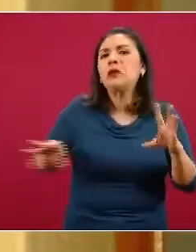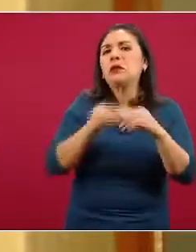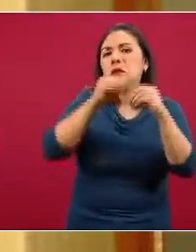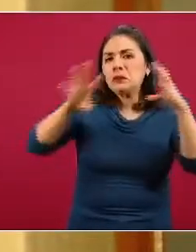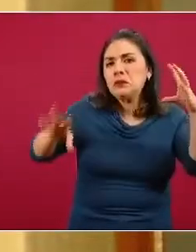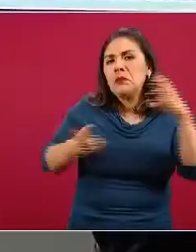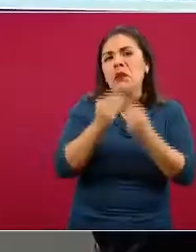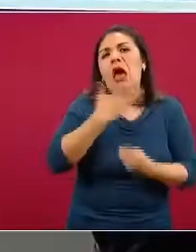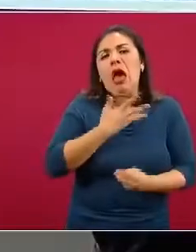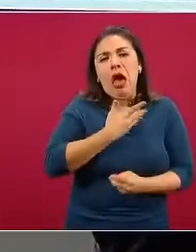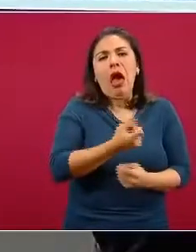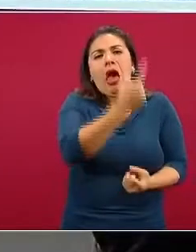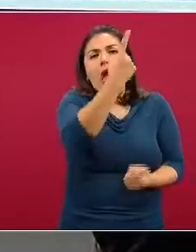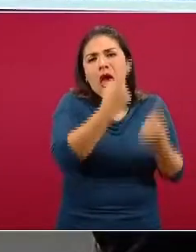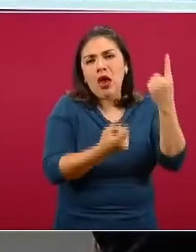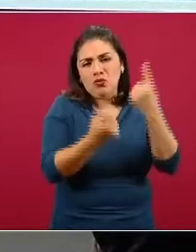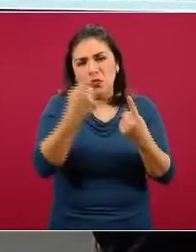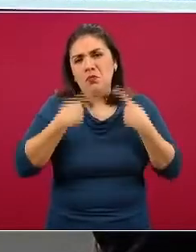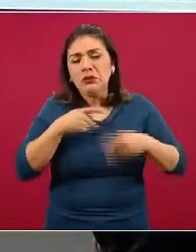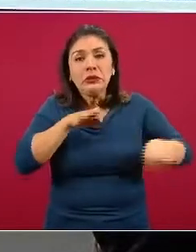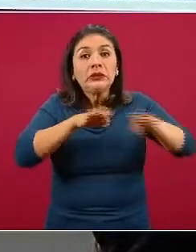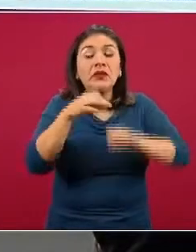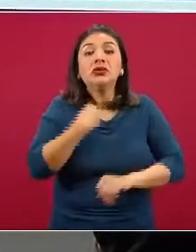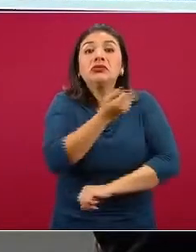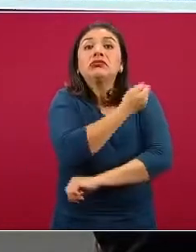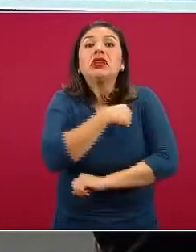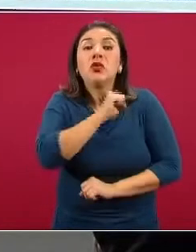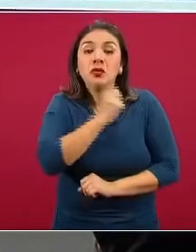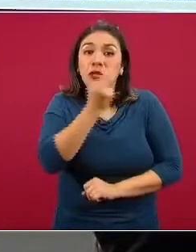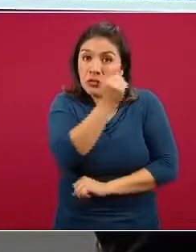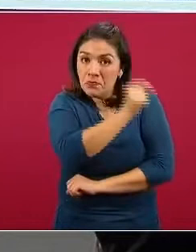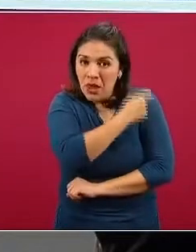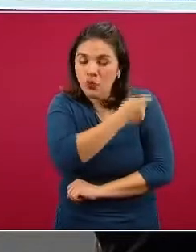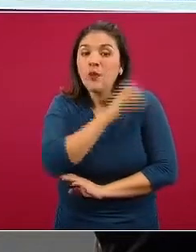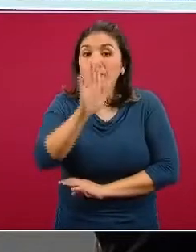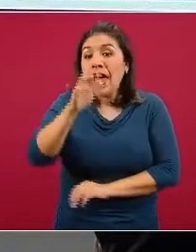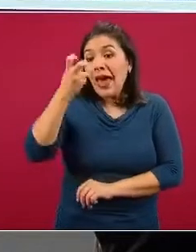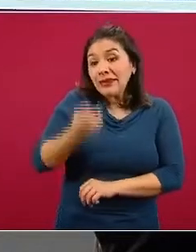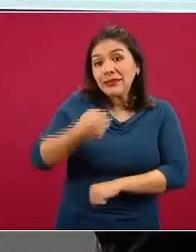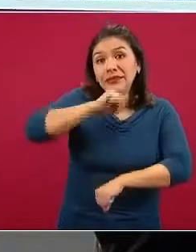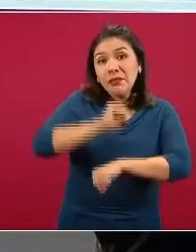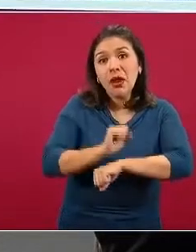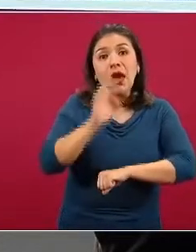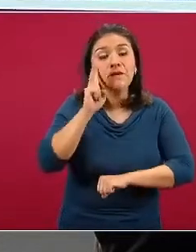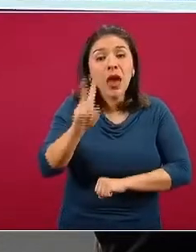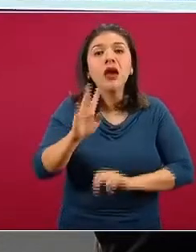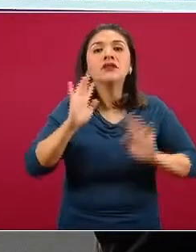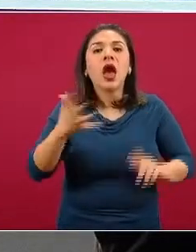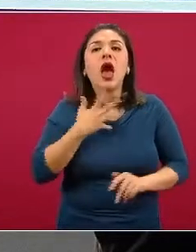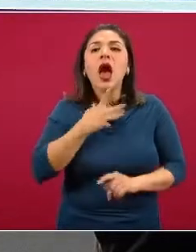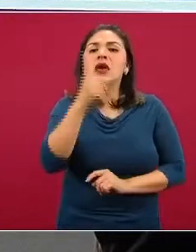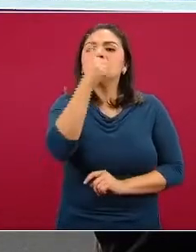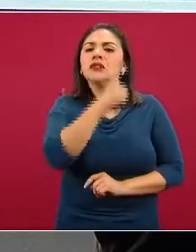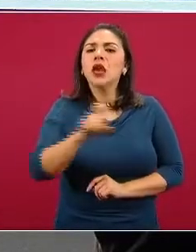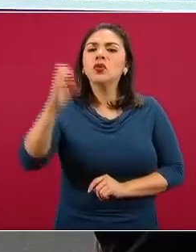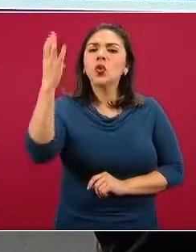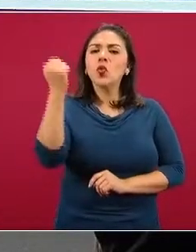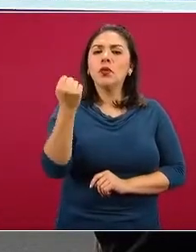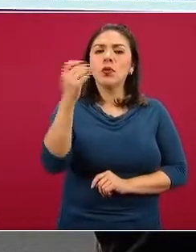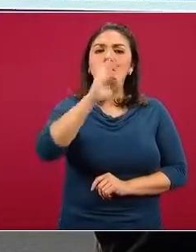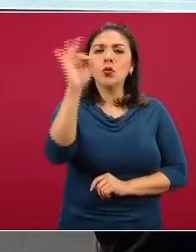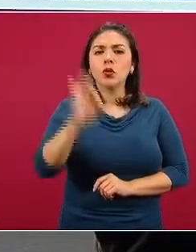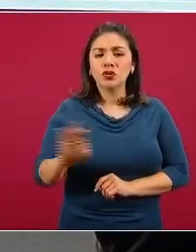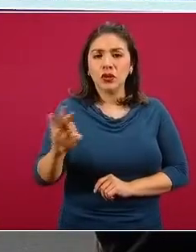encontrando diferentes profesionales de la salud, y para el corte de esta semana pues llega a un